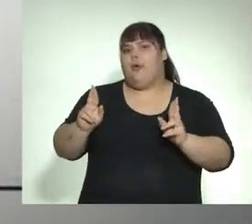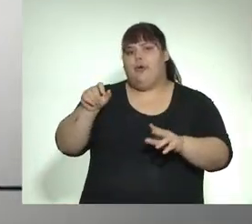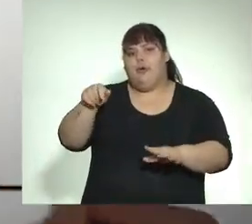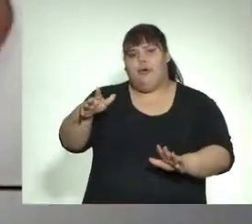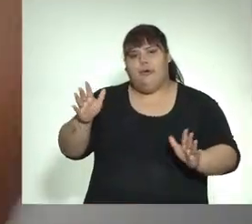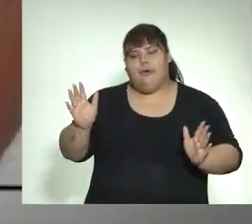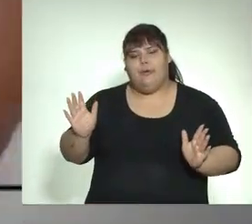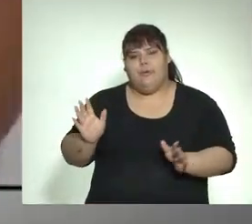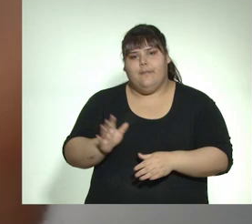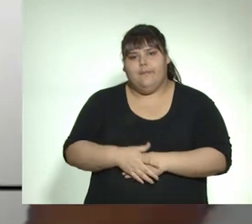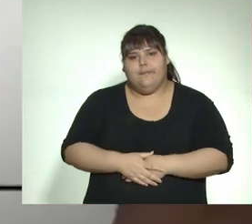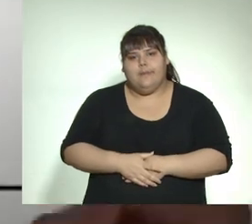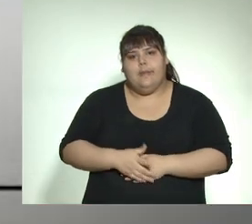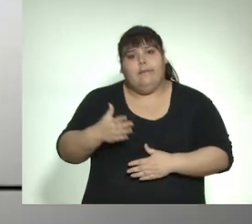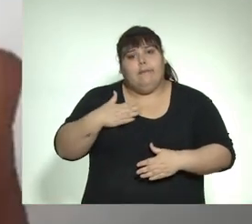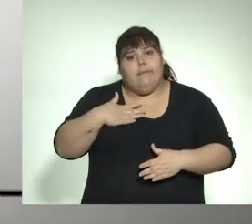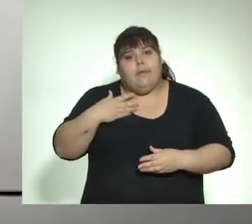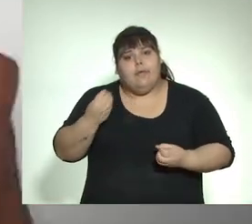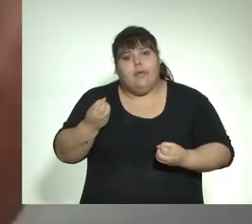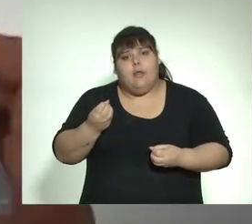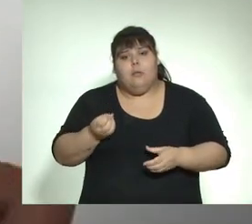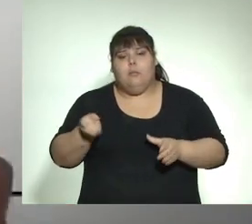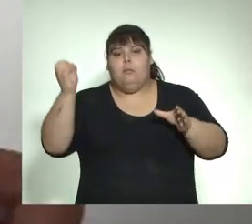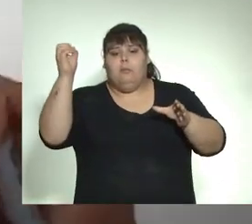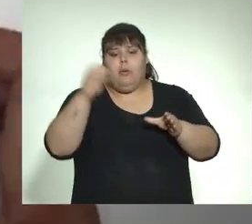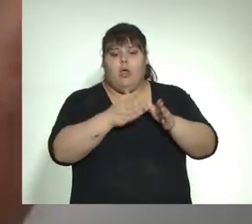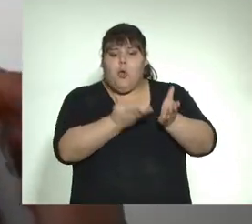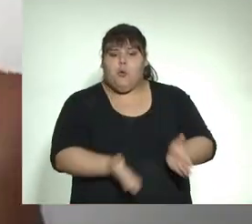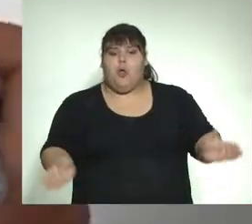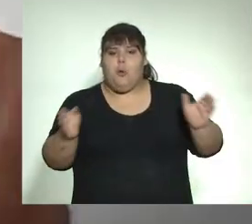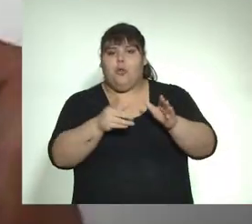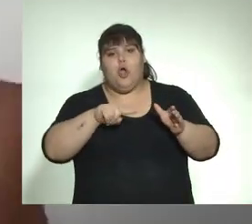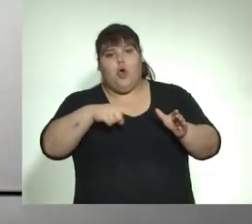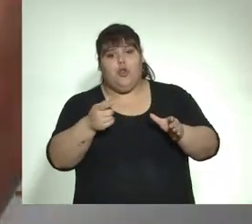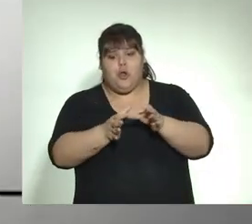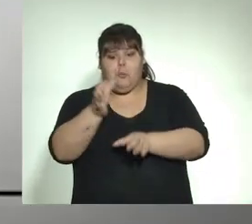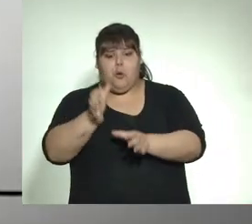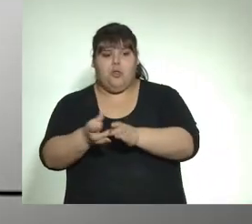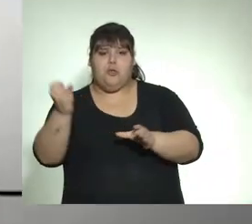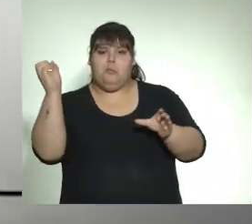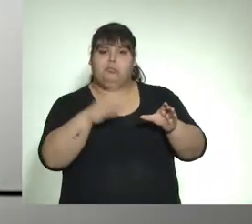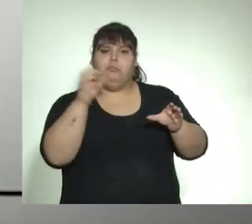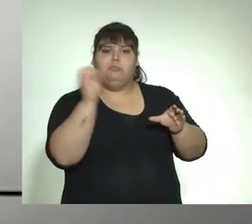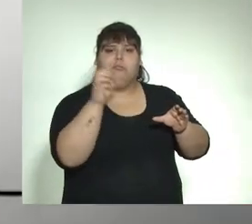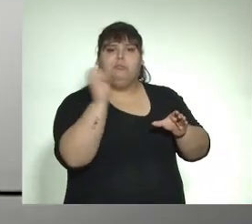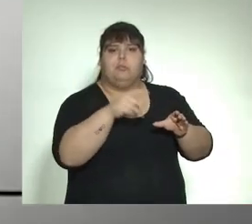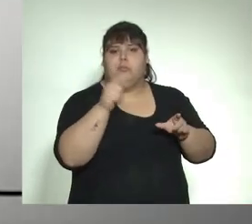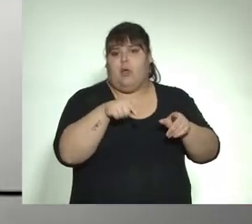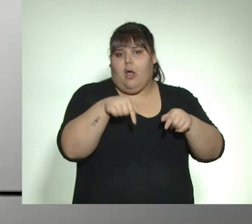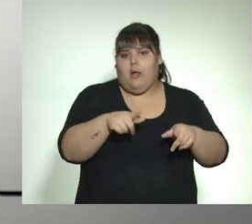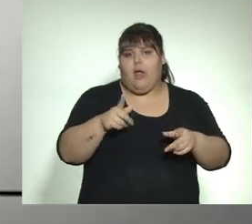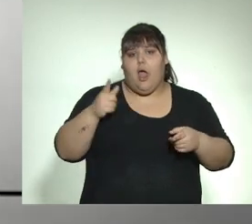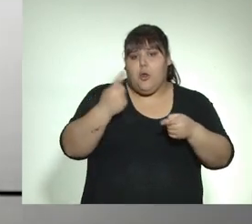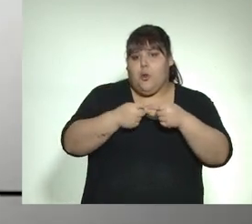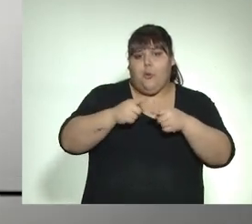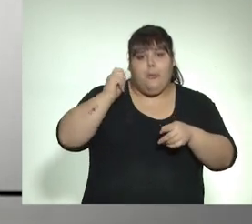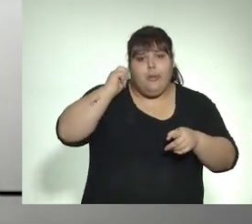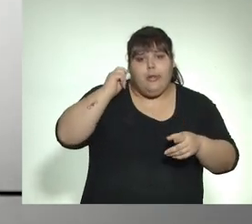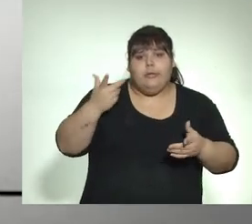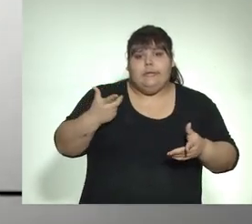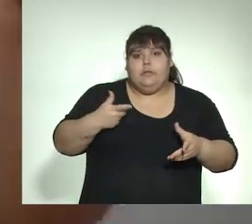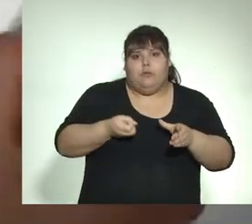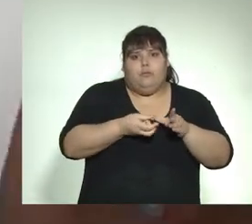¡Qué suerte la tuya! A mí me metieron en una bolsa junto con las otras botellas de plástico que vinieron al